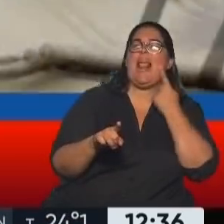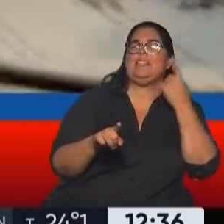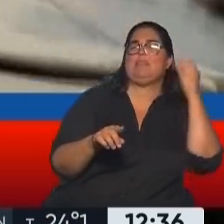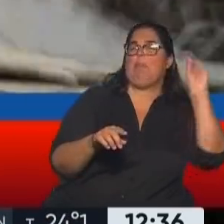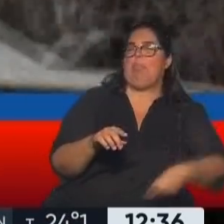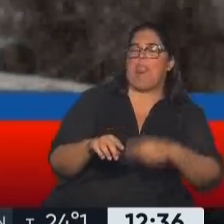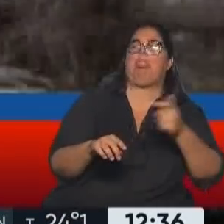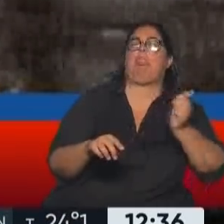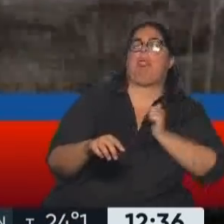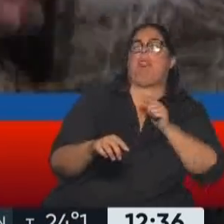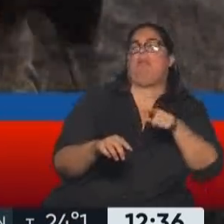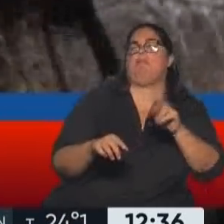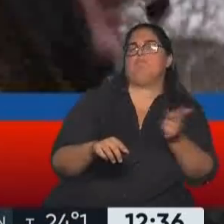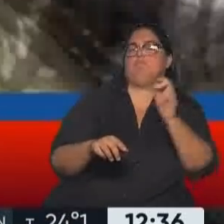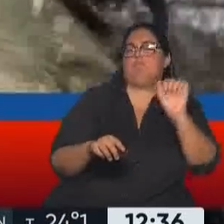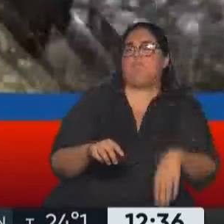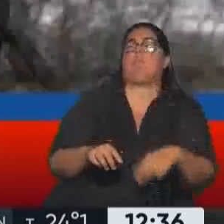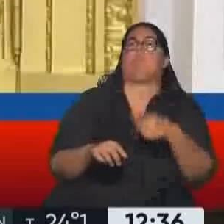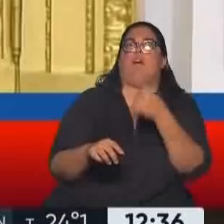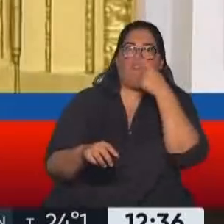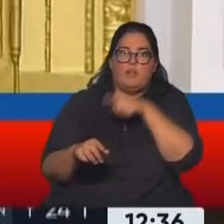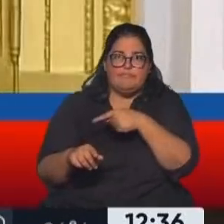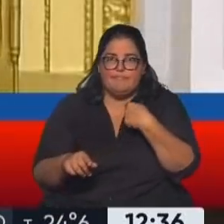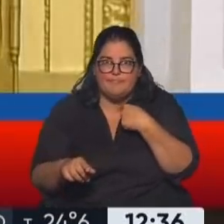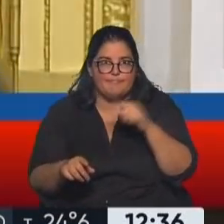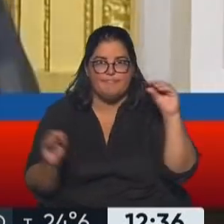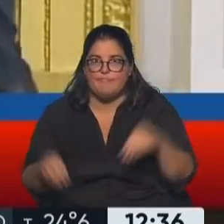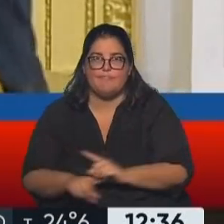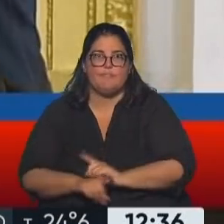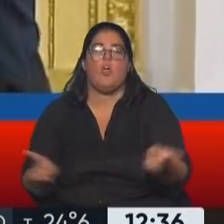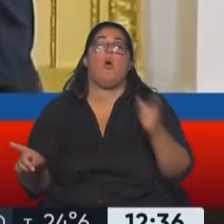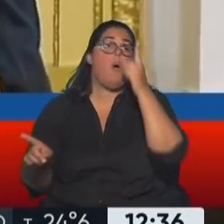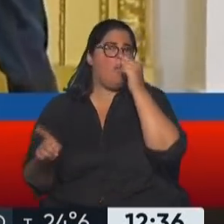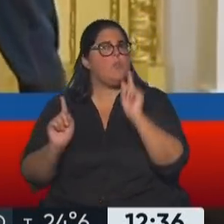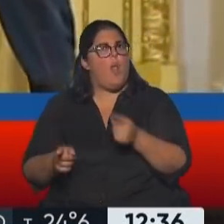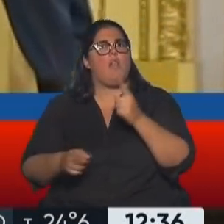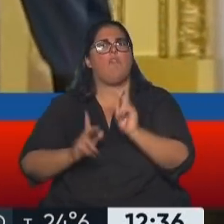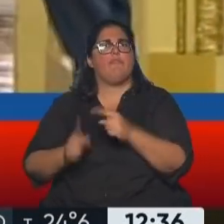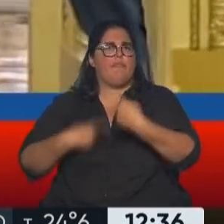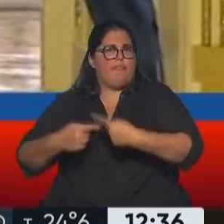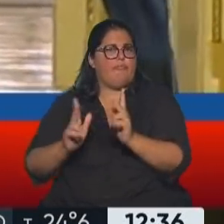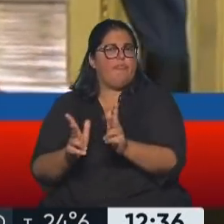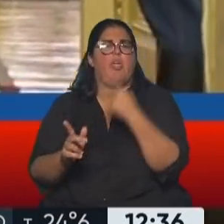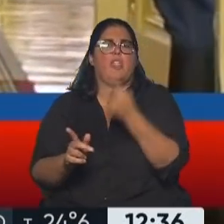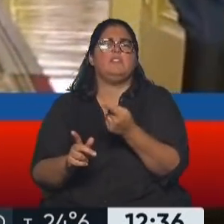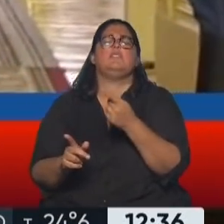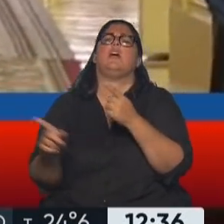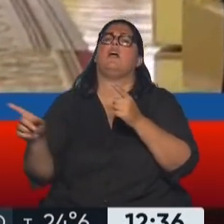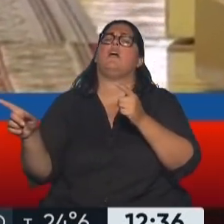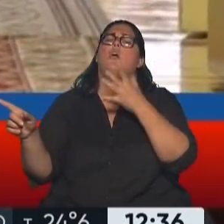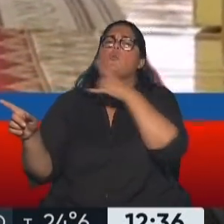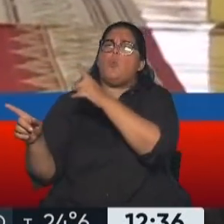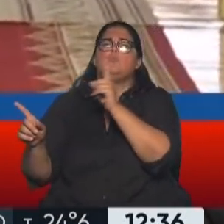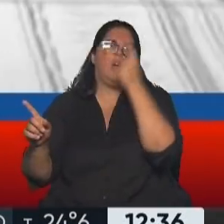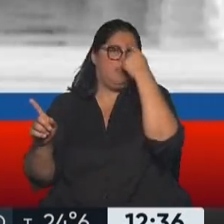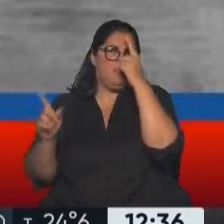las Fuerzas Armadas ucranianas, no pudo cumplirse a pesar de que Putin sigue afirmando que las operaciones rusas siguen de acuerdo a lo